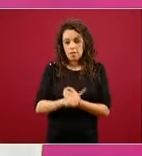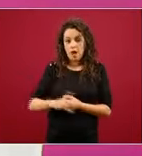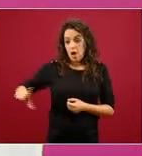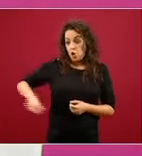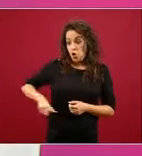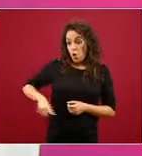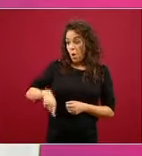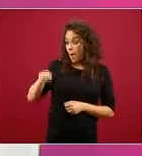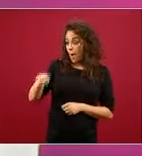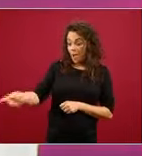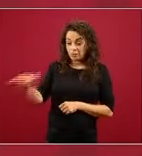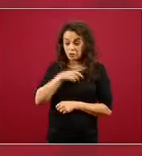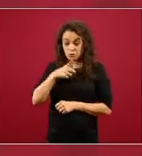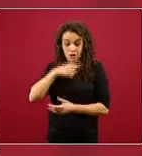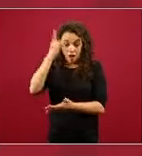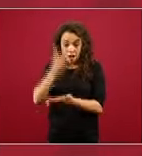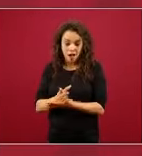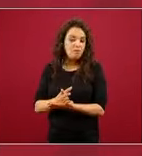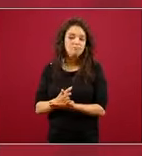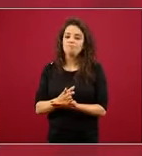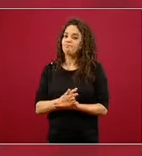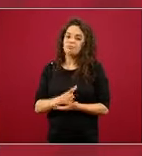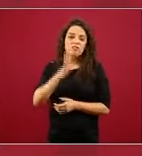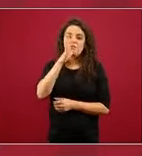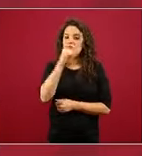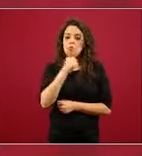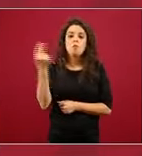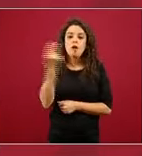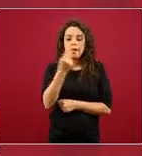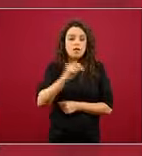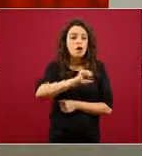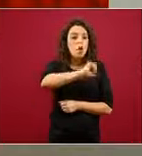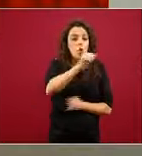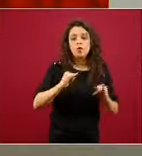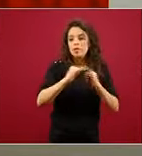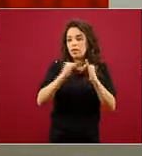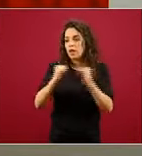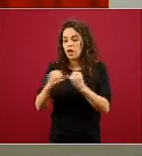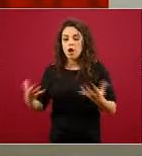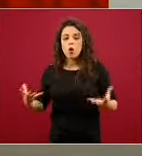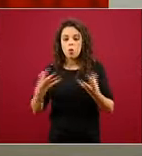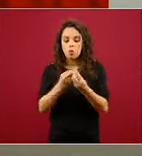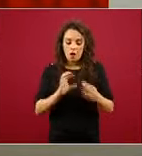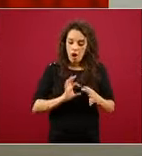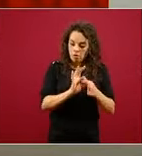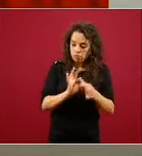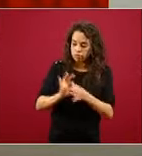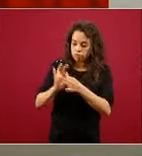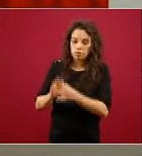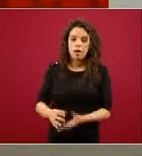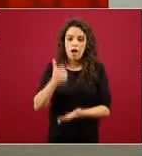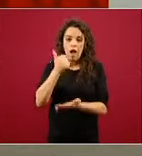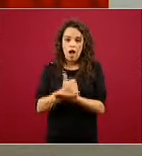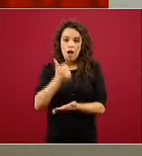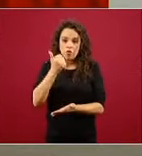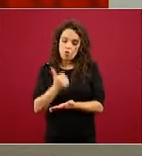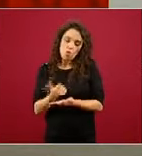lograr esto. Tiene que haber una integración, tiene que haber colaboración, y es parte de una respuesta conjunta,